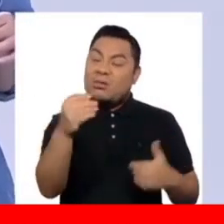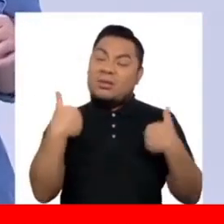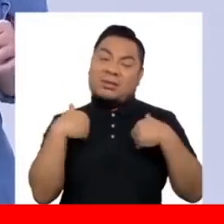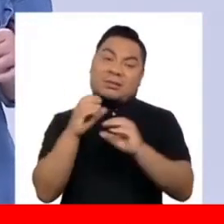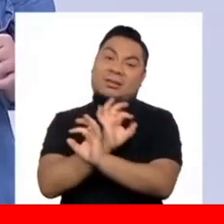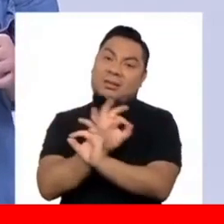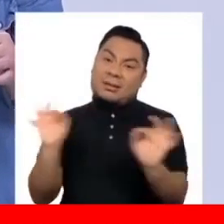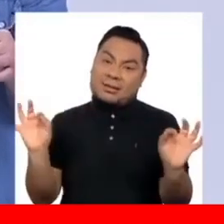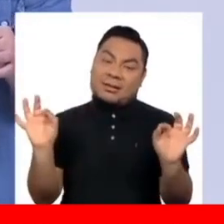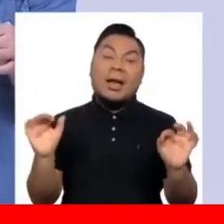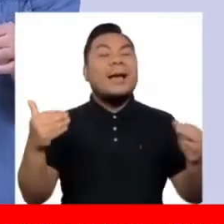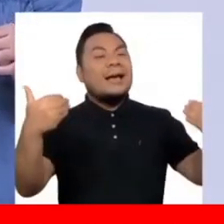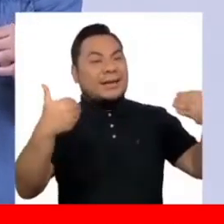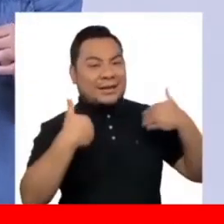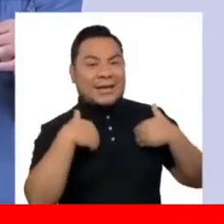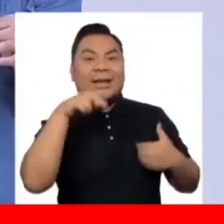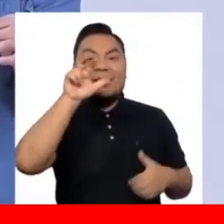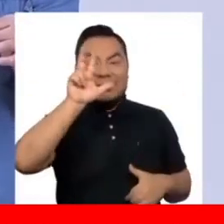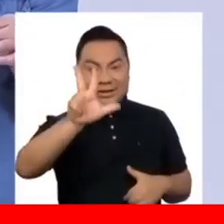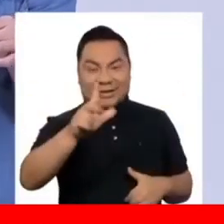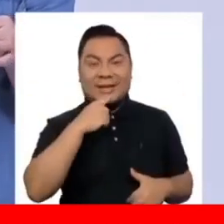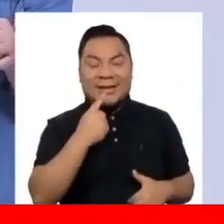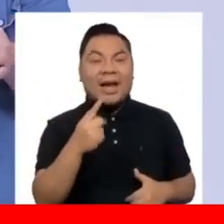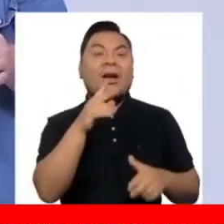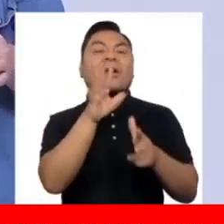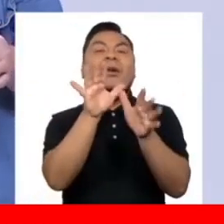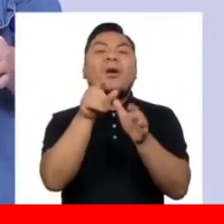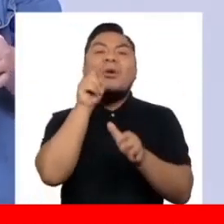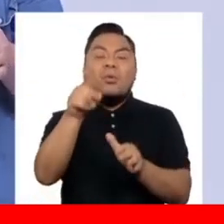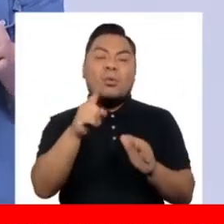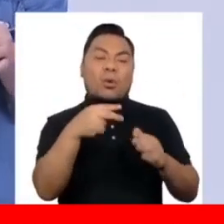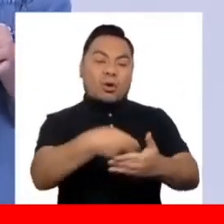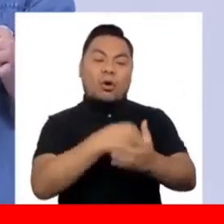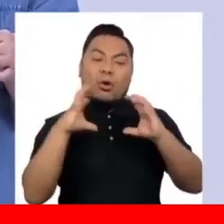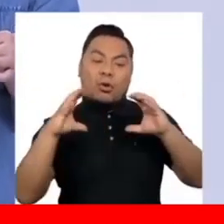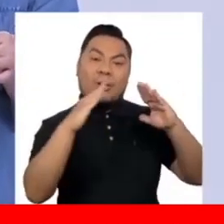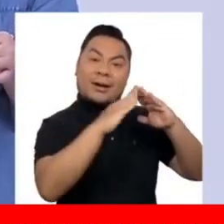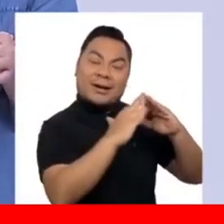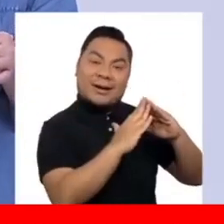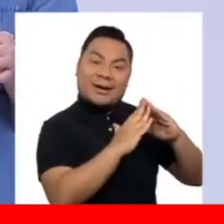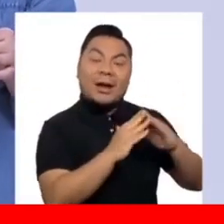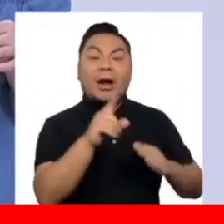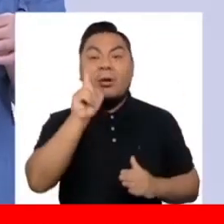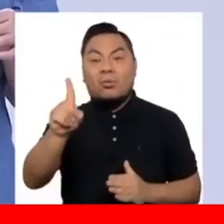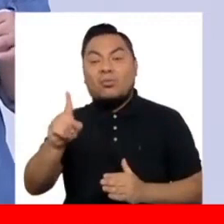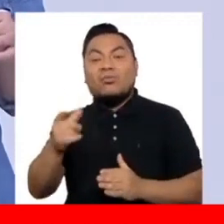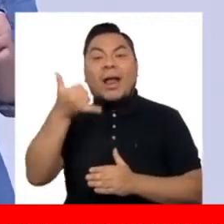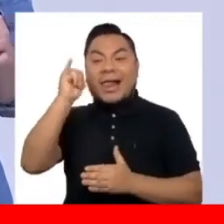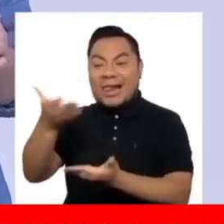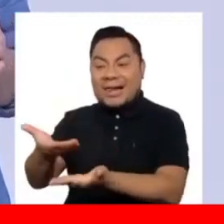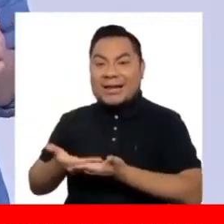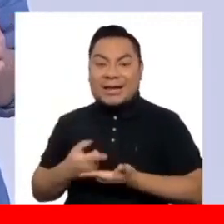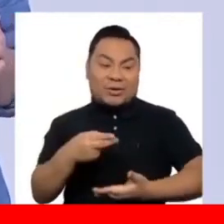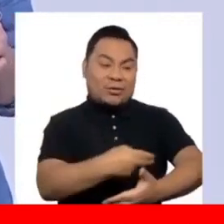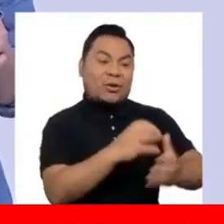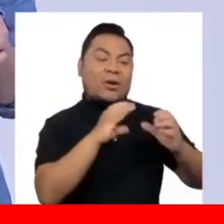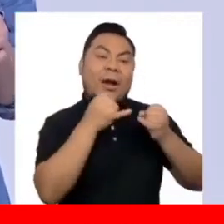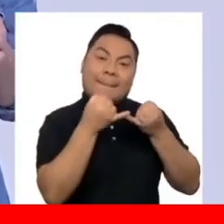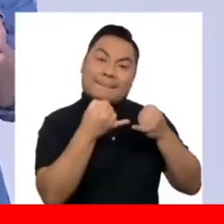nada. Tengo tres ovejas en una cabaña. Una me da leche, otra me da